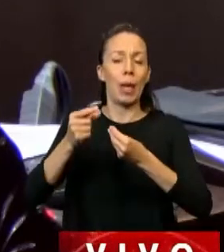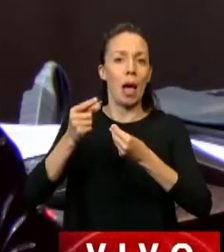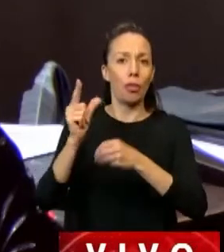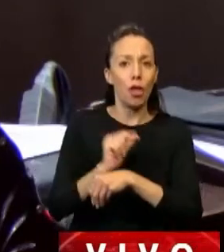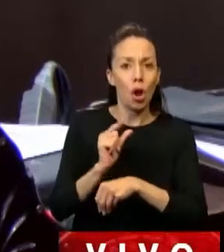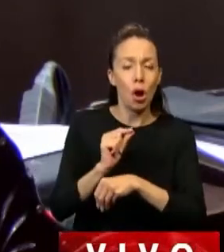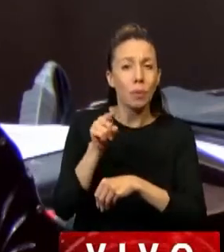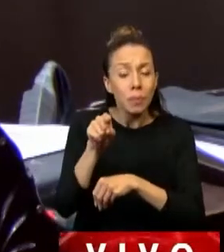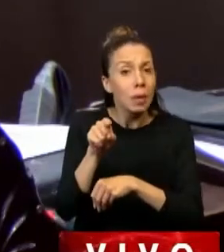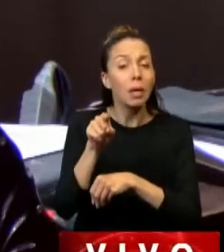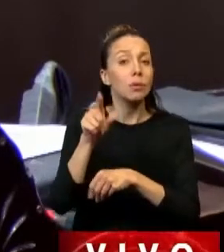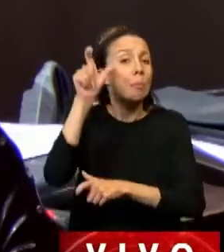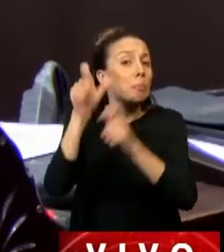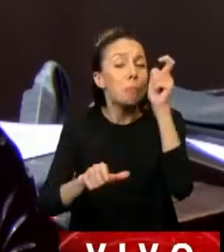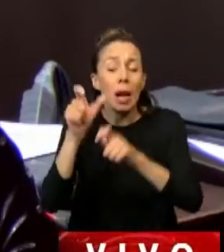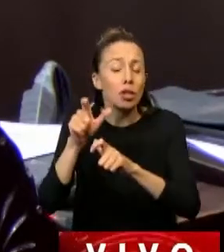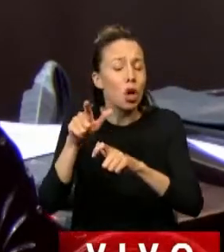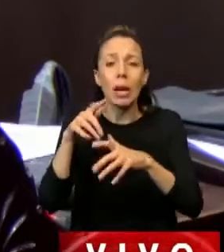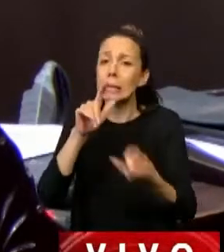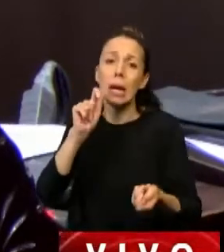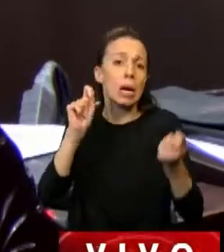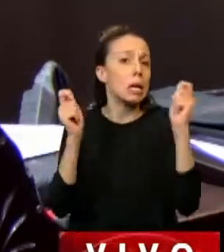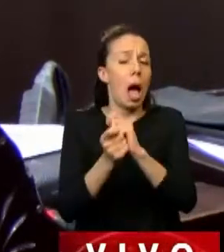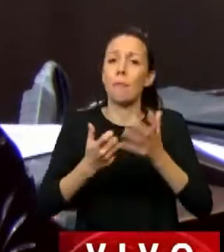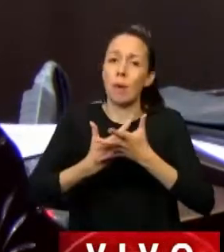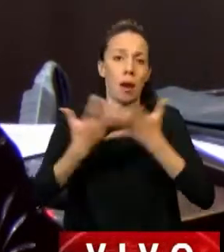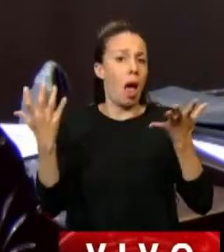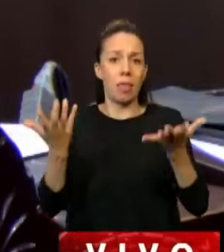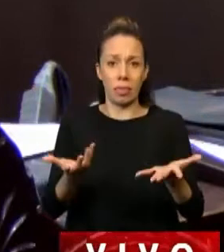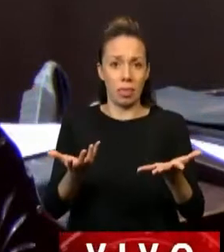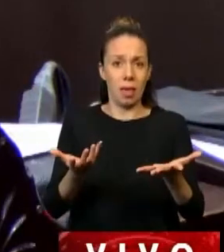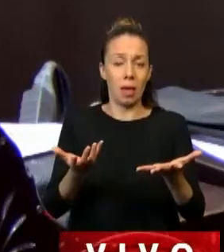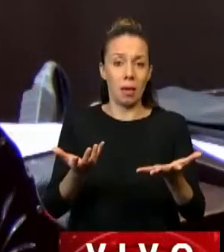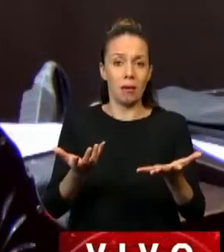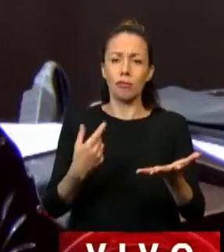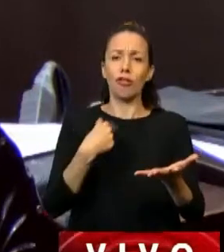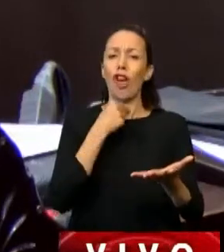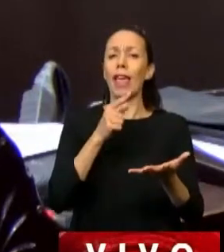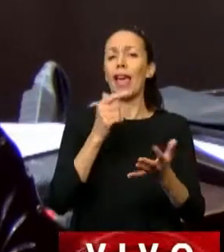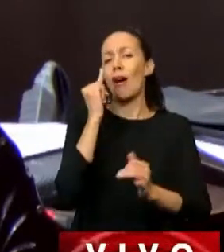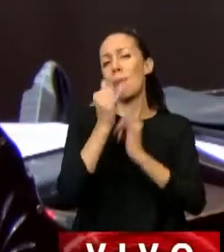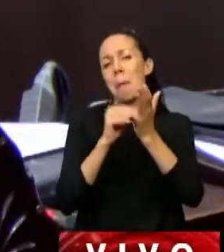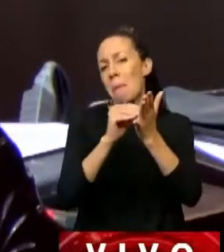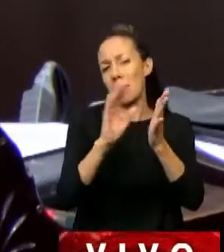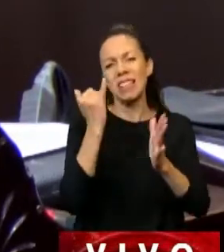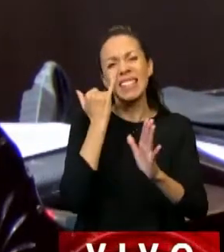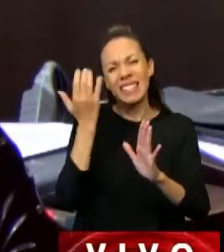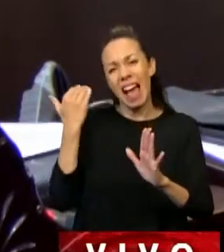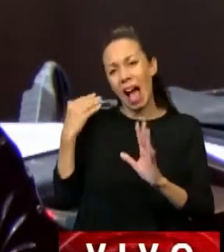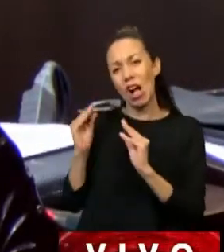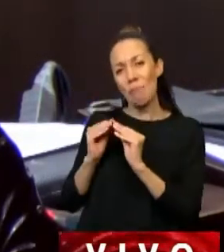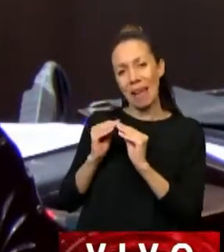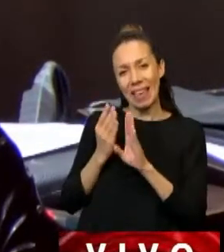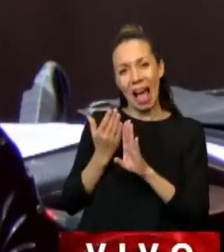en la vida de las personas, sobre lo que no me voy a explayar ya que suficientemente lo ha hecho la compañera diputada nacional que